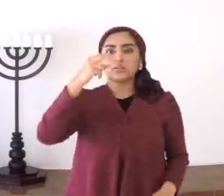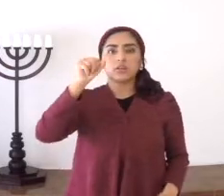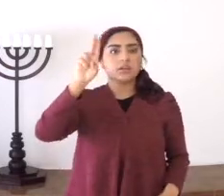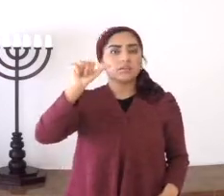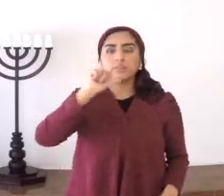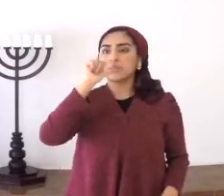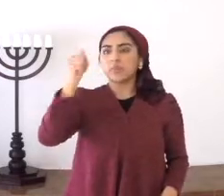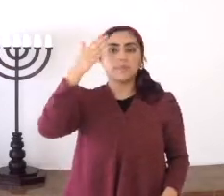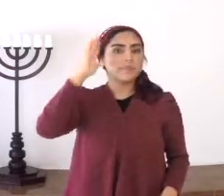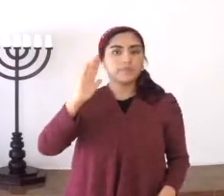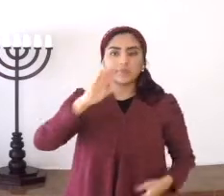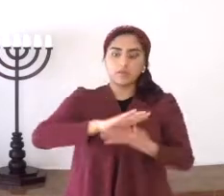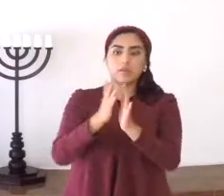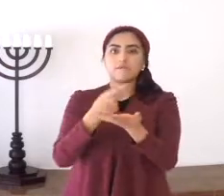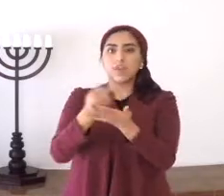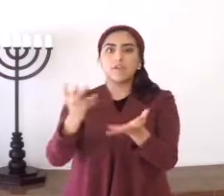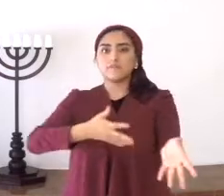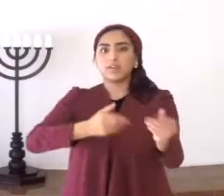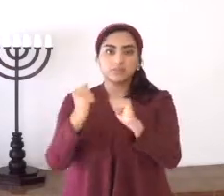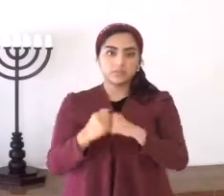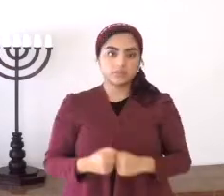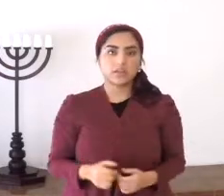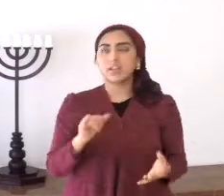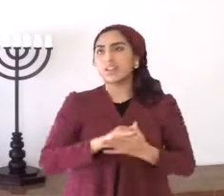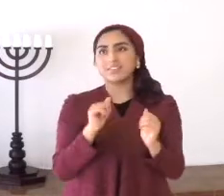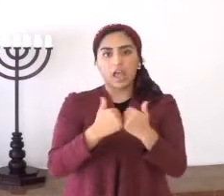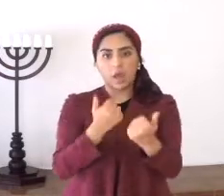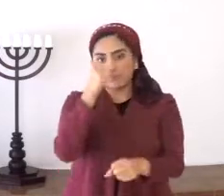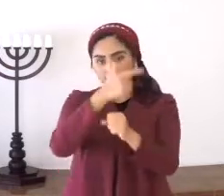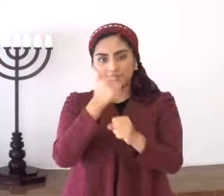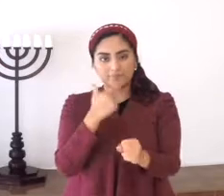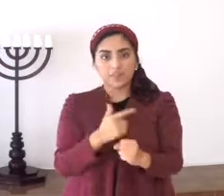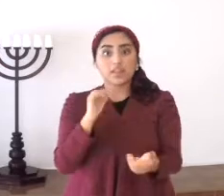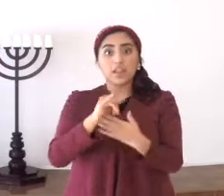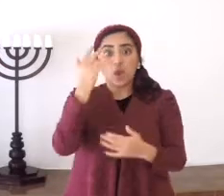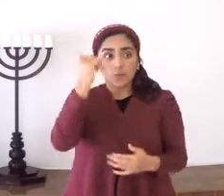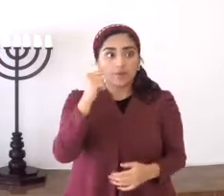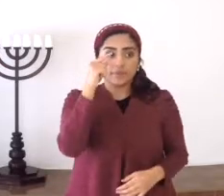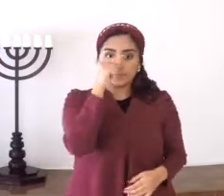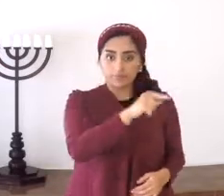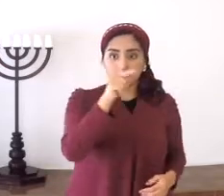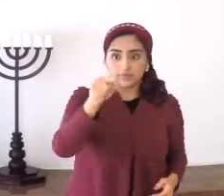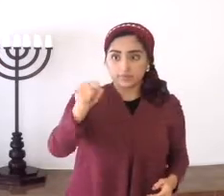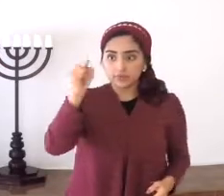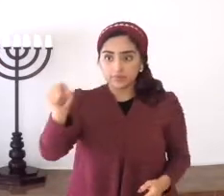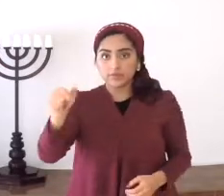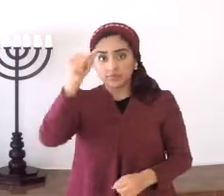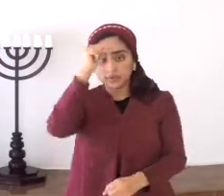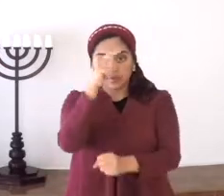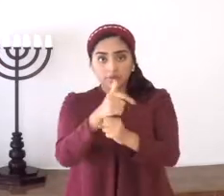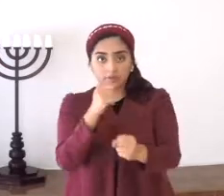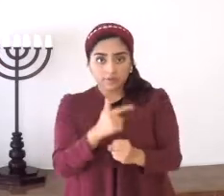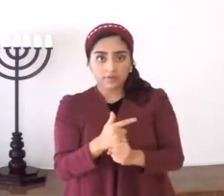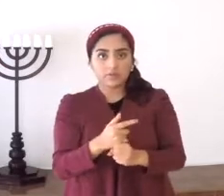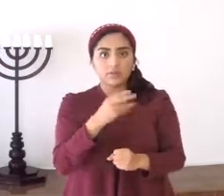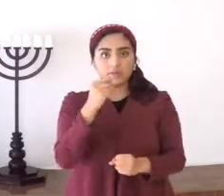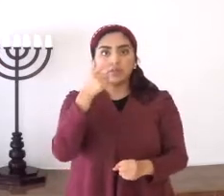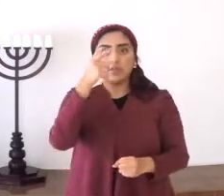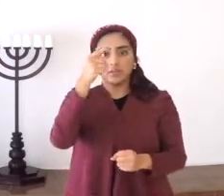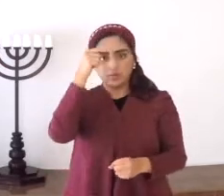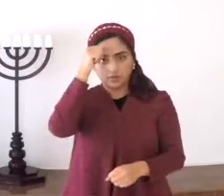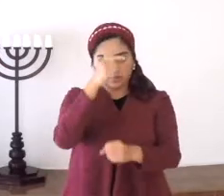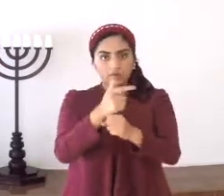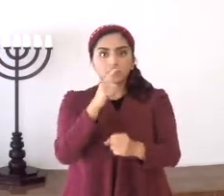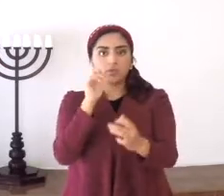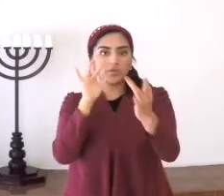entienda, entonces dicen Yahshua no es Elohim y rápido se reprueban. Eso es así, amados. Por eso ese bello grupo,